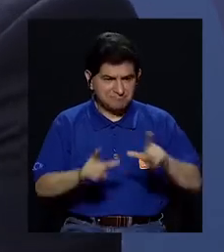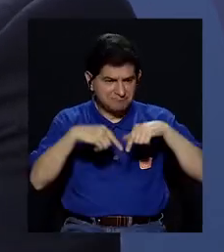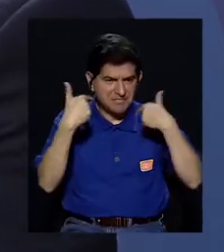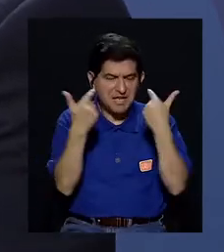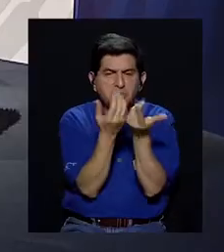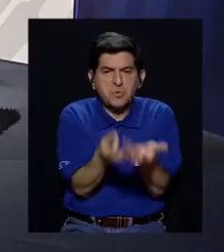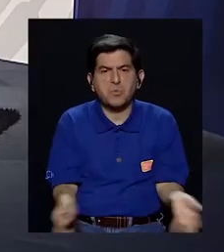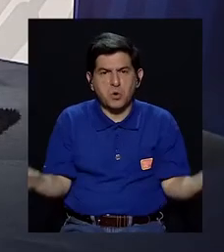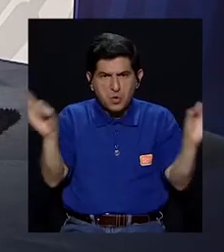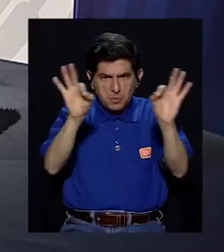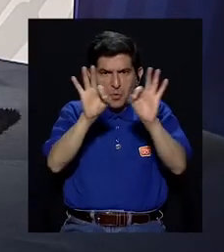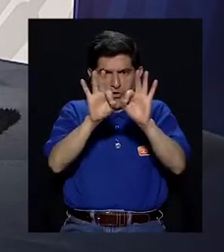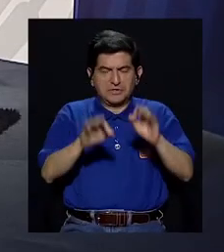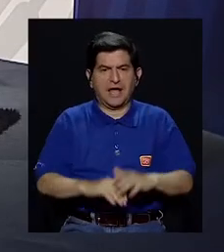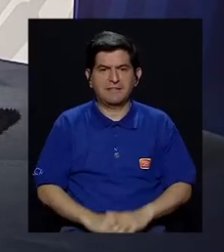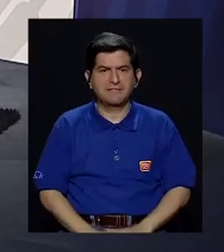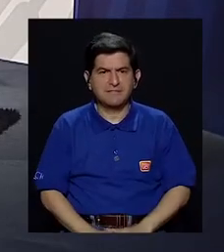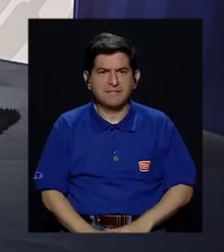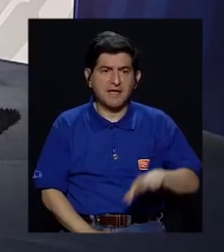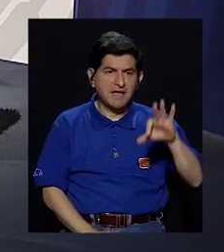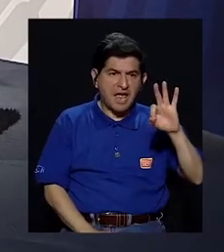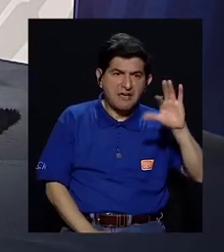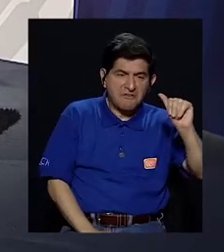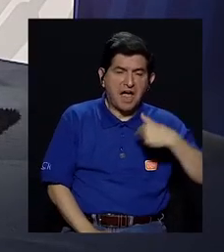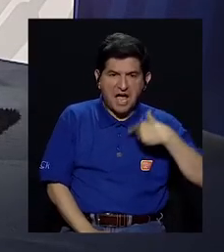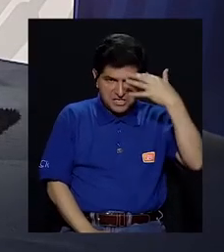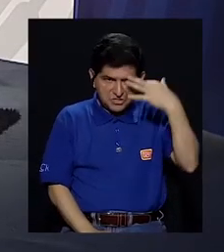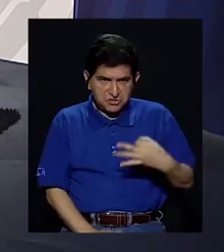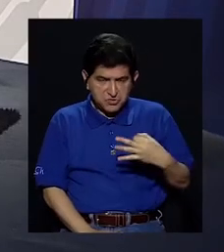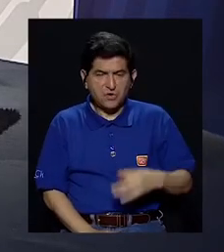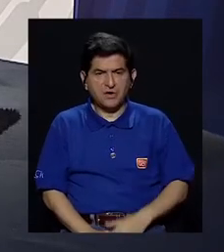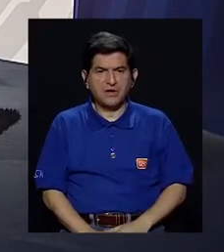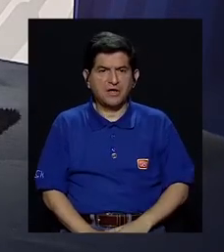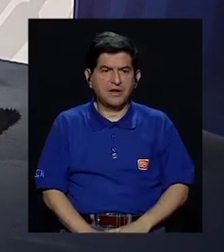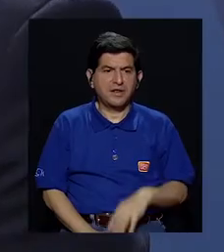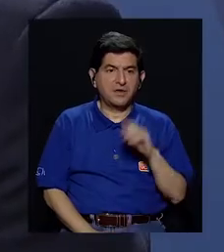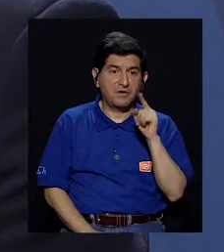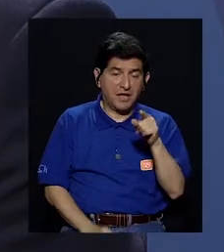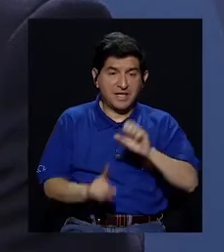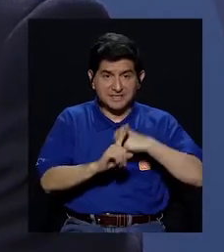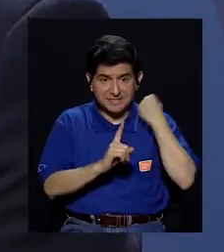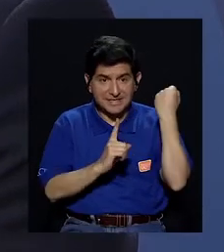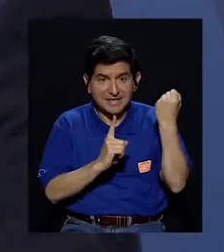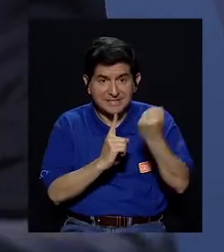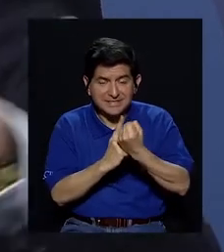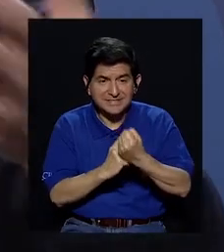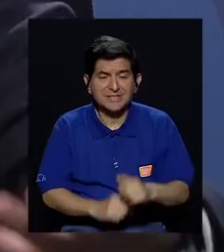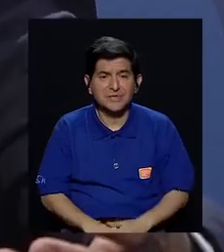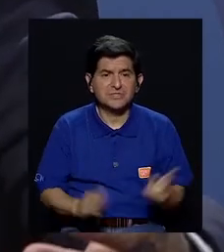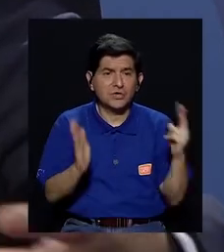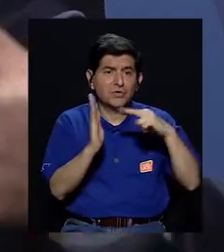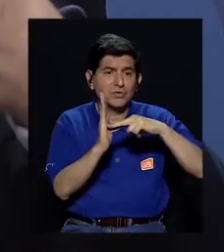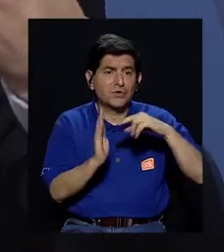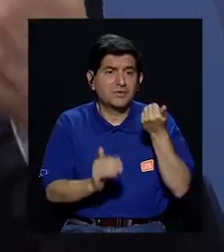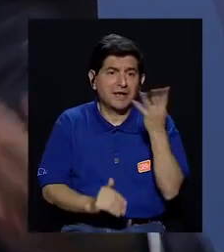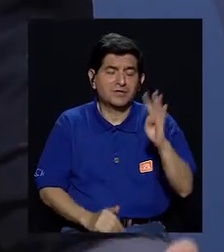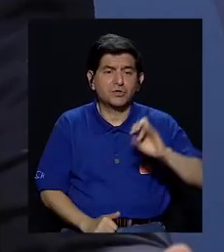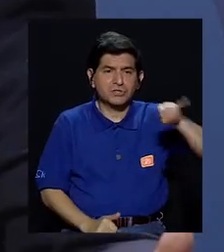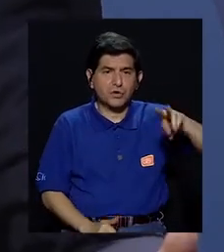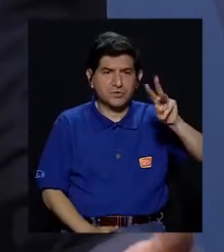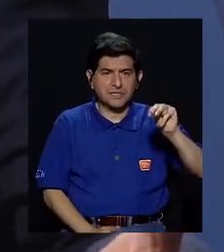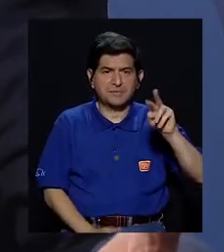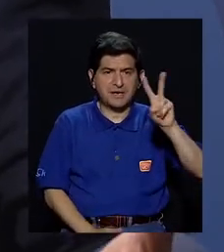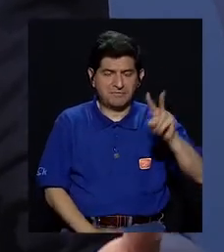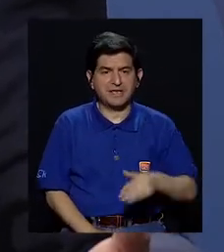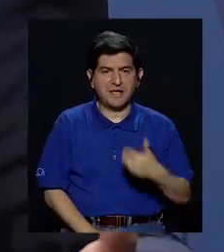grupo importante es el frente a mí y ahora yo creo en lo personal que ese es el tamaño real del frente amplio porque en el 2014 josé